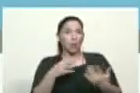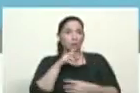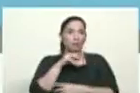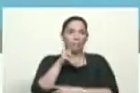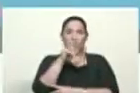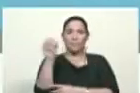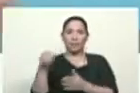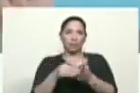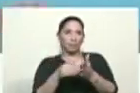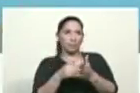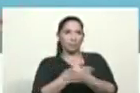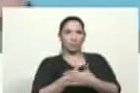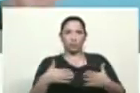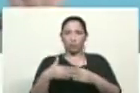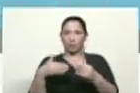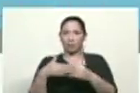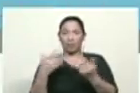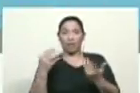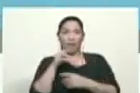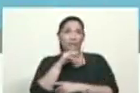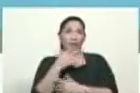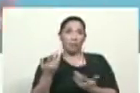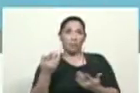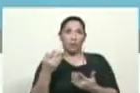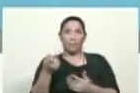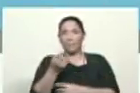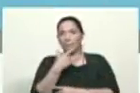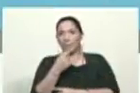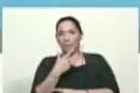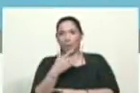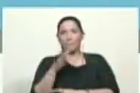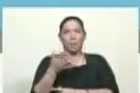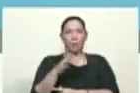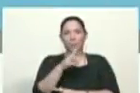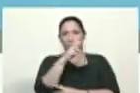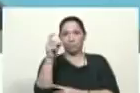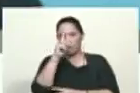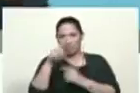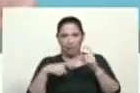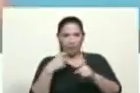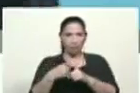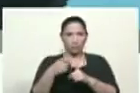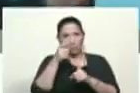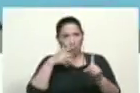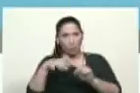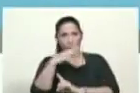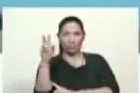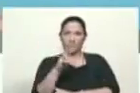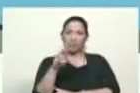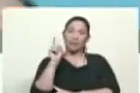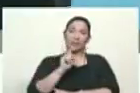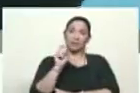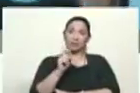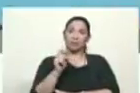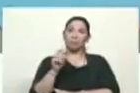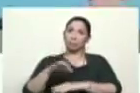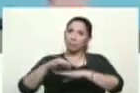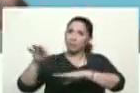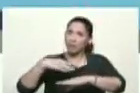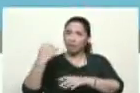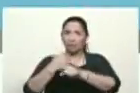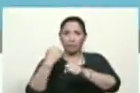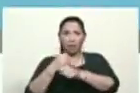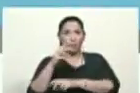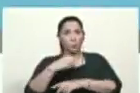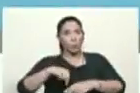20,000 millones de dólares, estamos hablando de medicamentos más o menos para 20 años para el pueblo venezolano. Lo que necesitamos es que nos dejen trabajar con